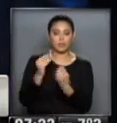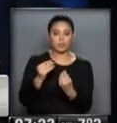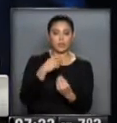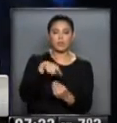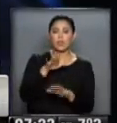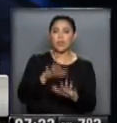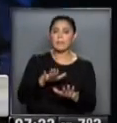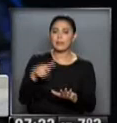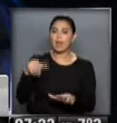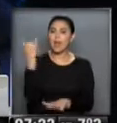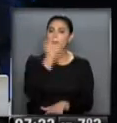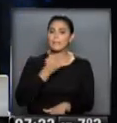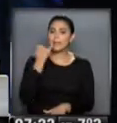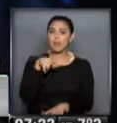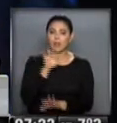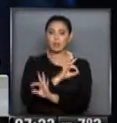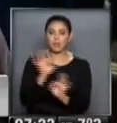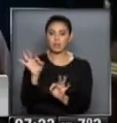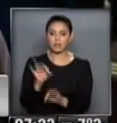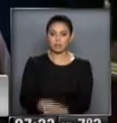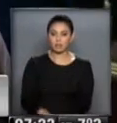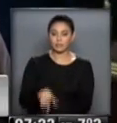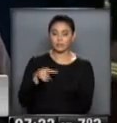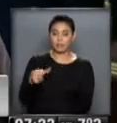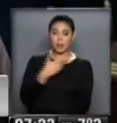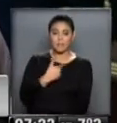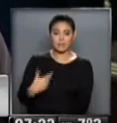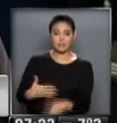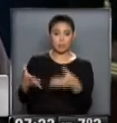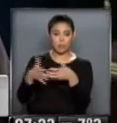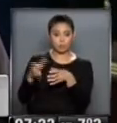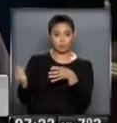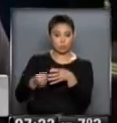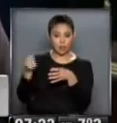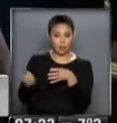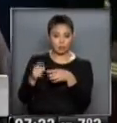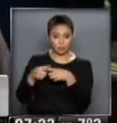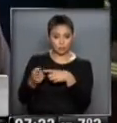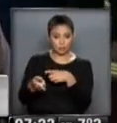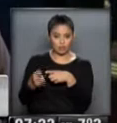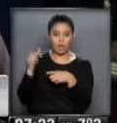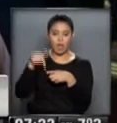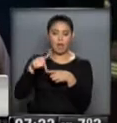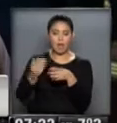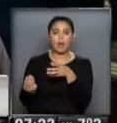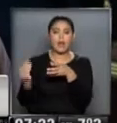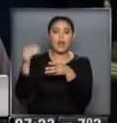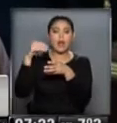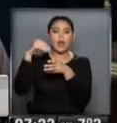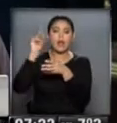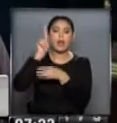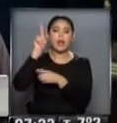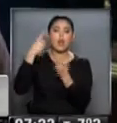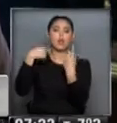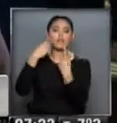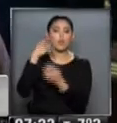una explicación que le habían pedido. Y como él es presidente del Partido Socialista y el Partido Socialista es integrante del Foro de San